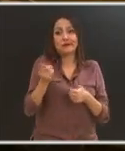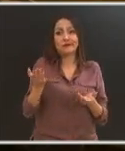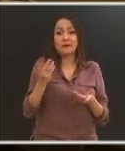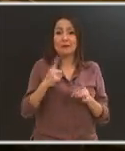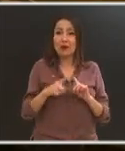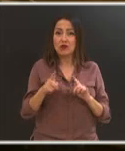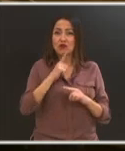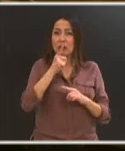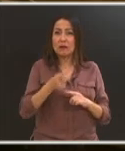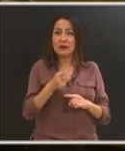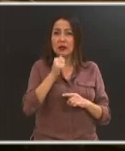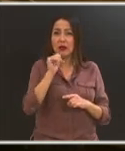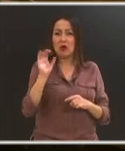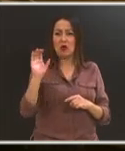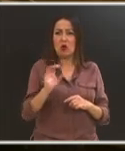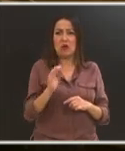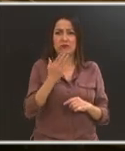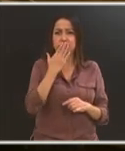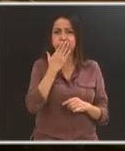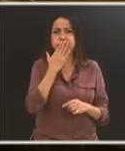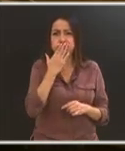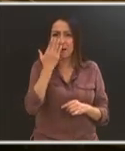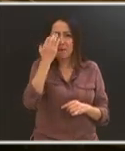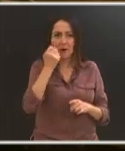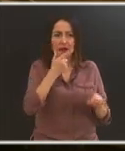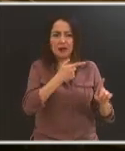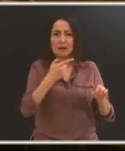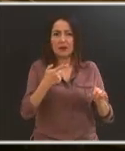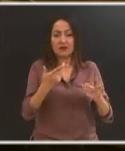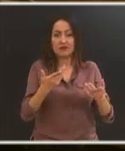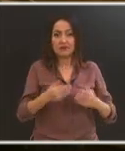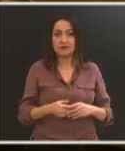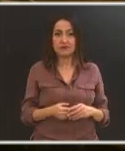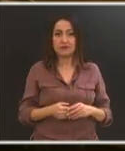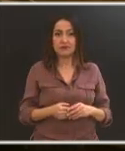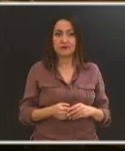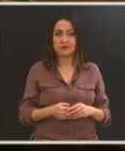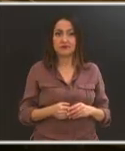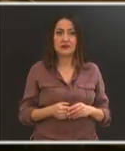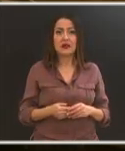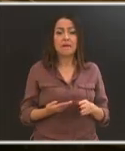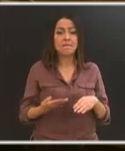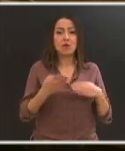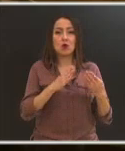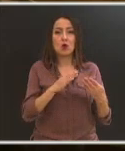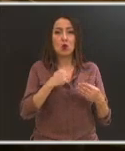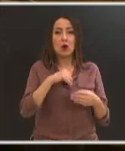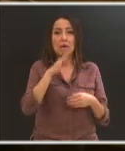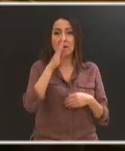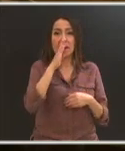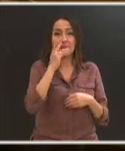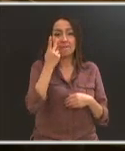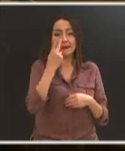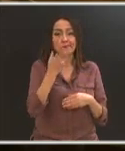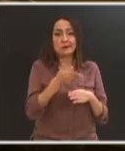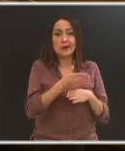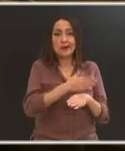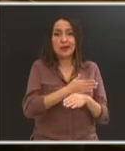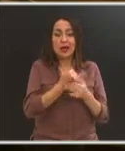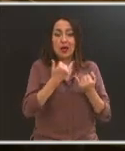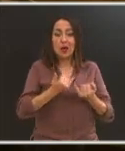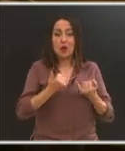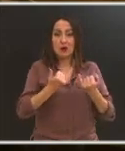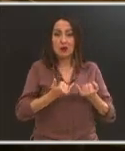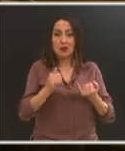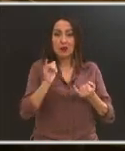pues realmente sería un monto casi ridículo por ese asesinato que al final le quitó la vida a una madre, como vimos anteriormente, y que en estos momentos